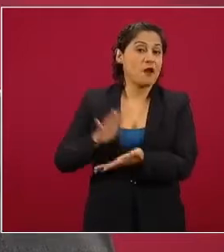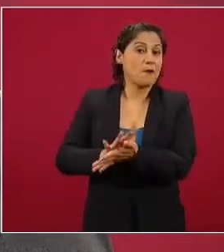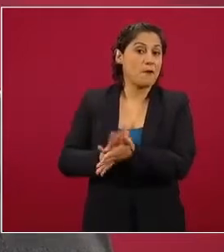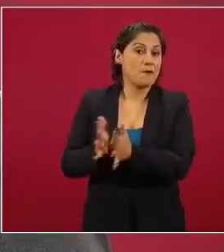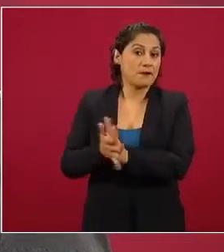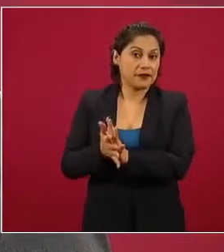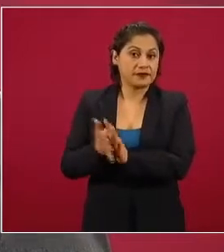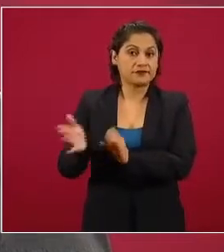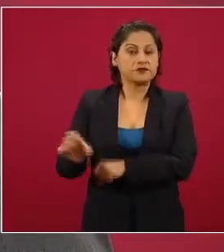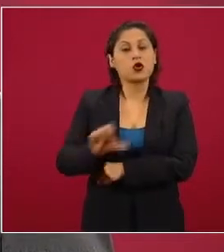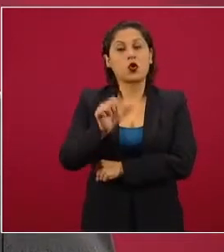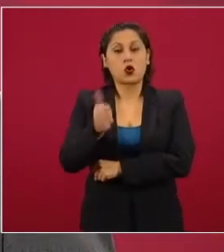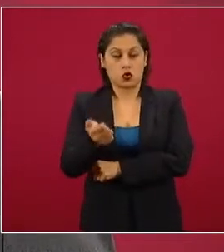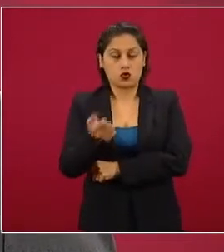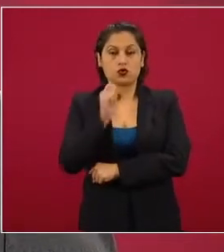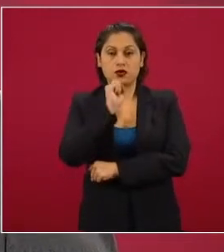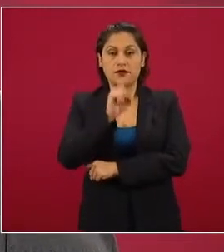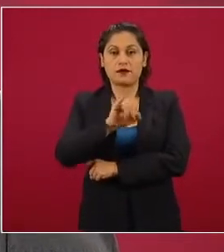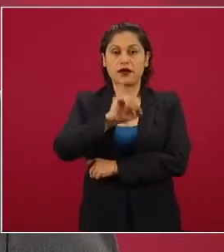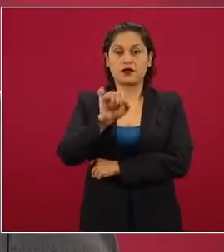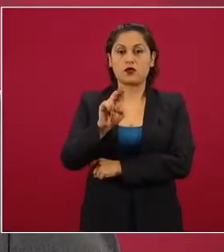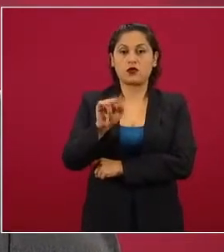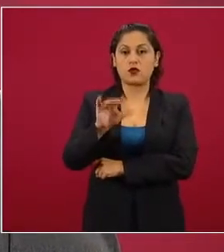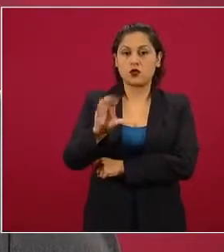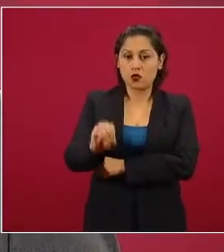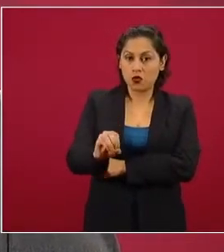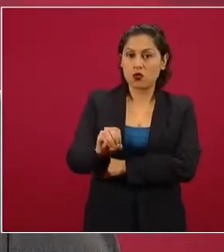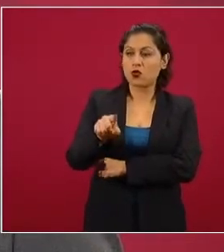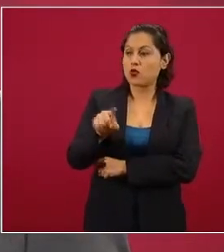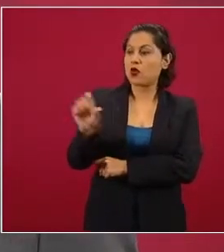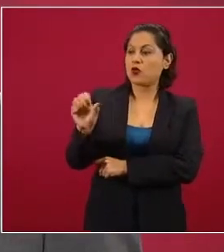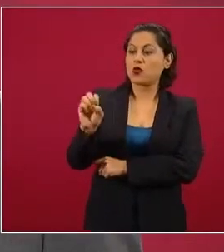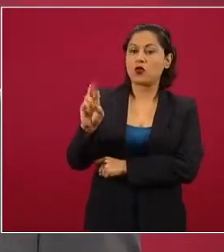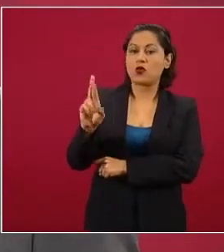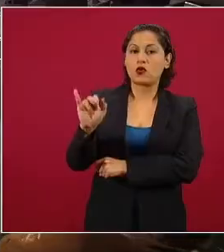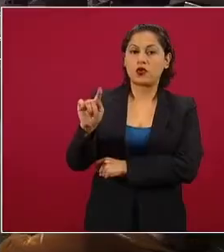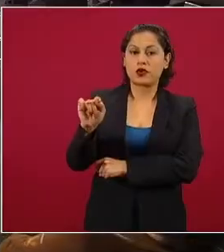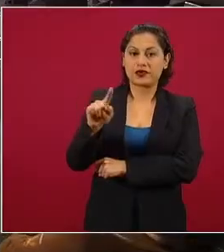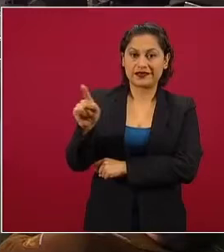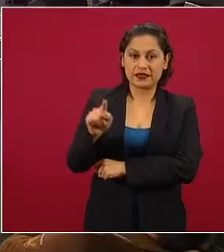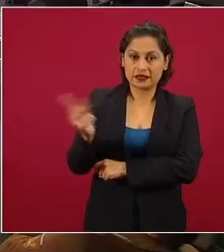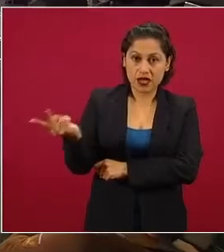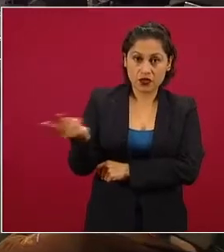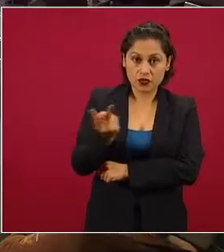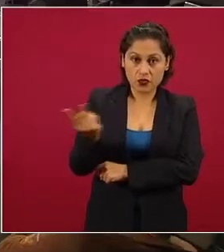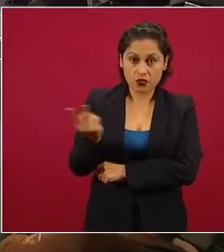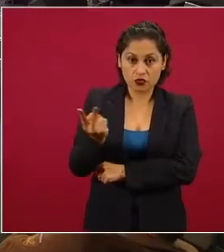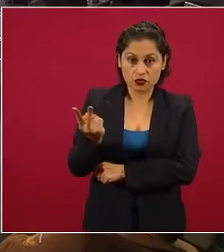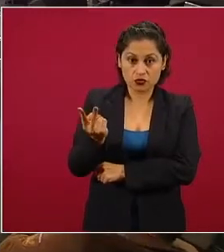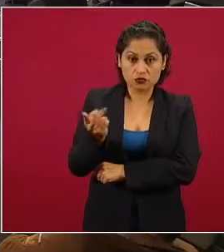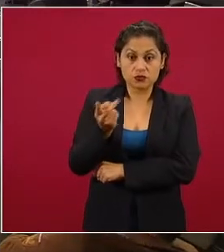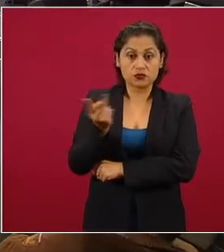Junco y Ili Ortiz, que no quieren venir aquí a